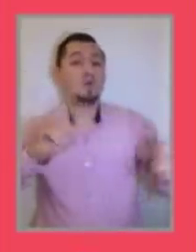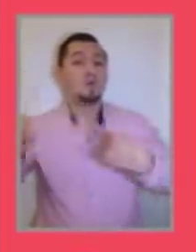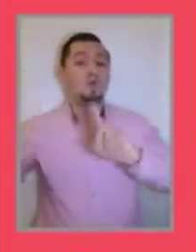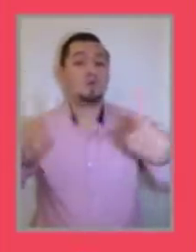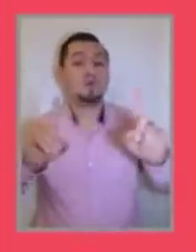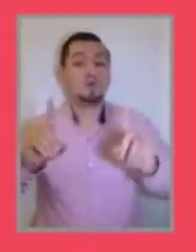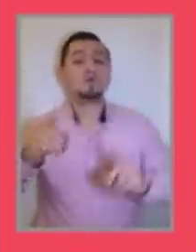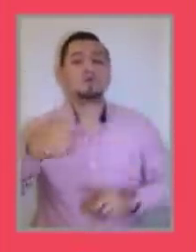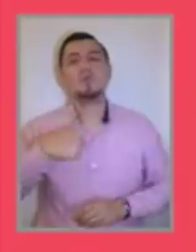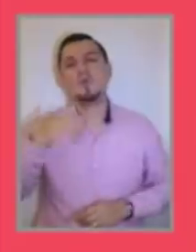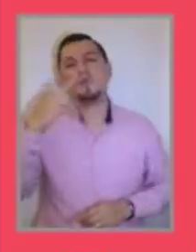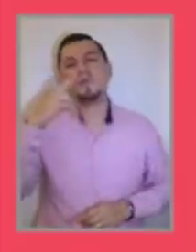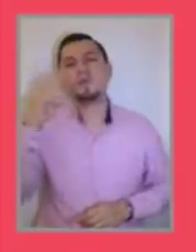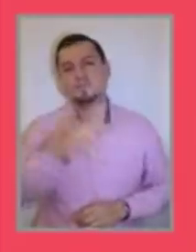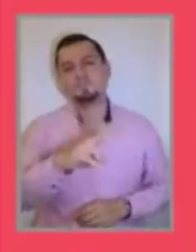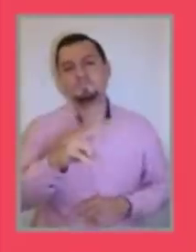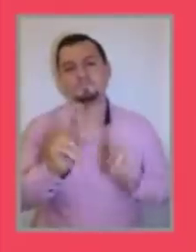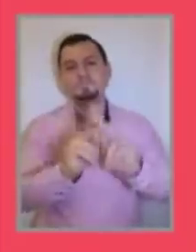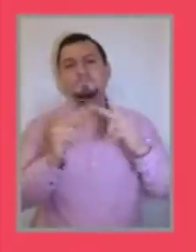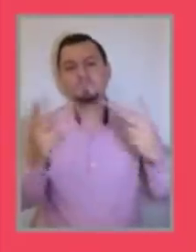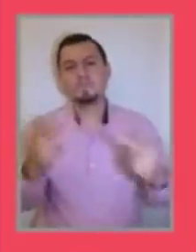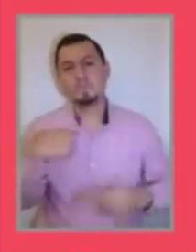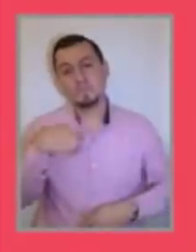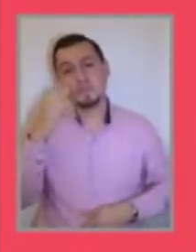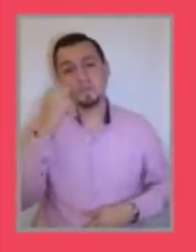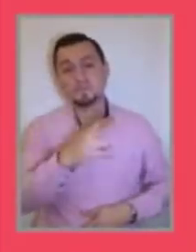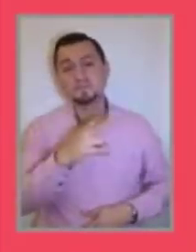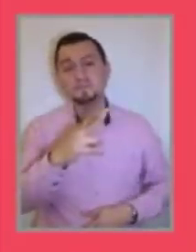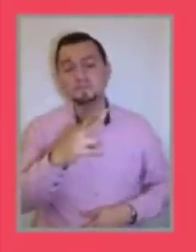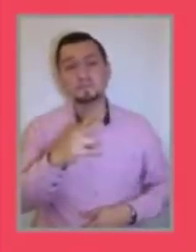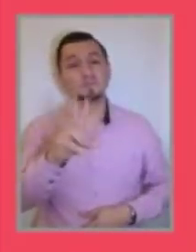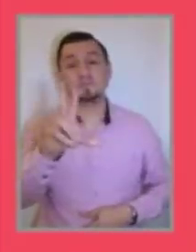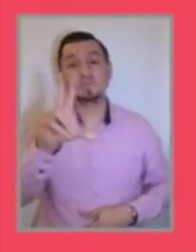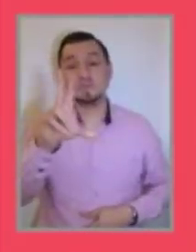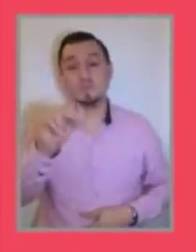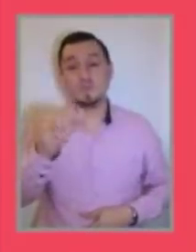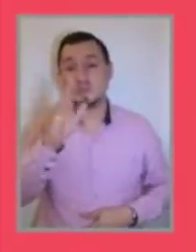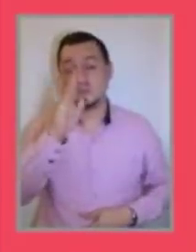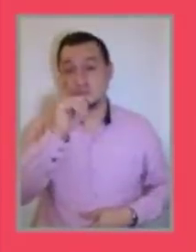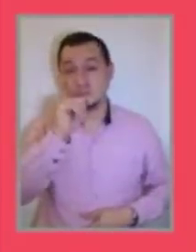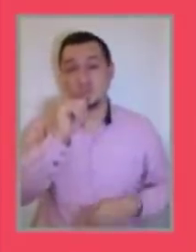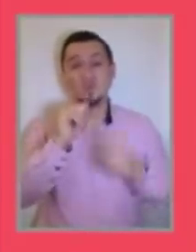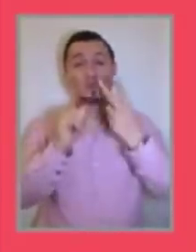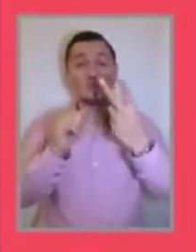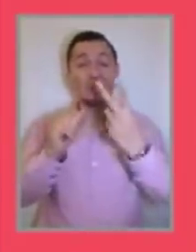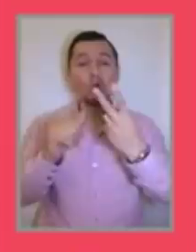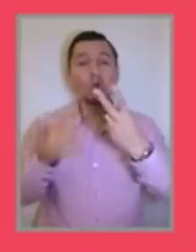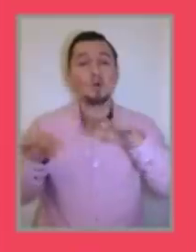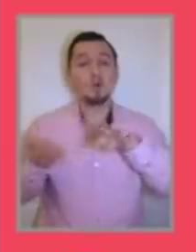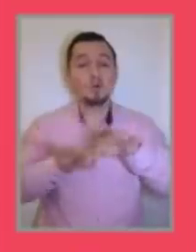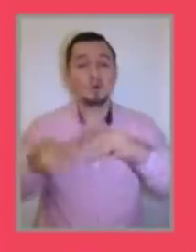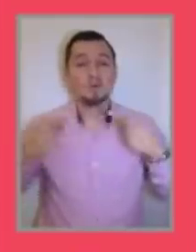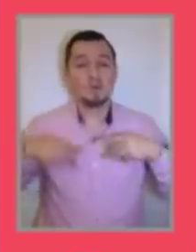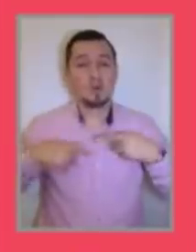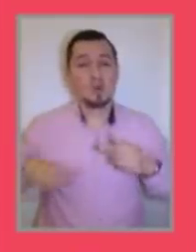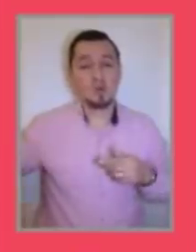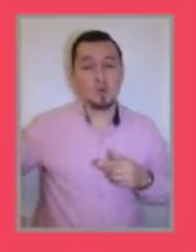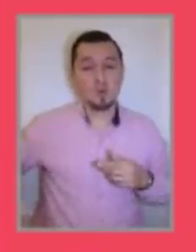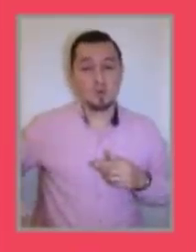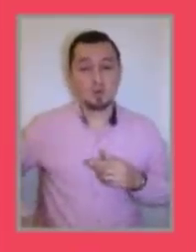Lo vi en el medio. No puede haber ningún funcionario que